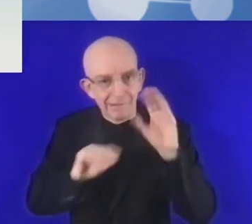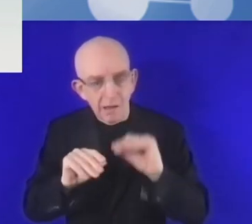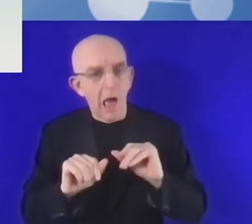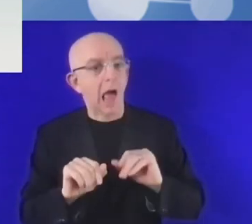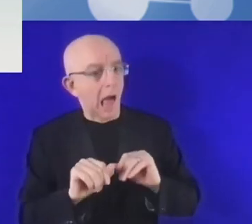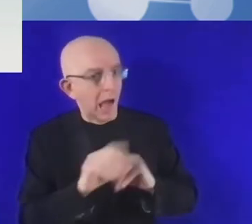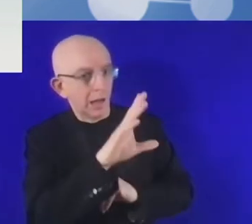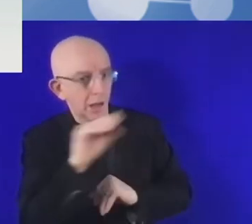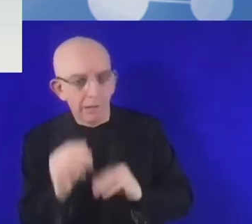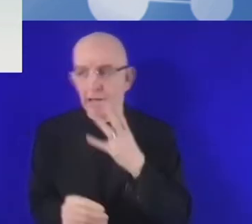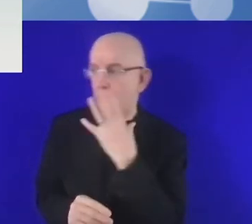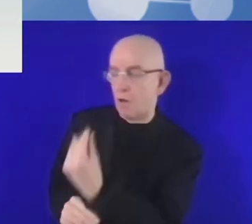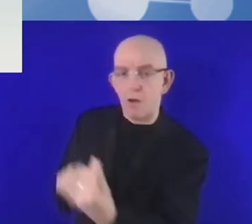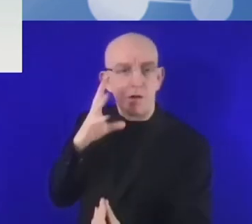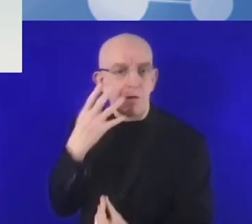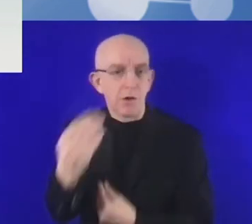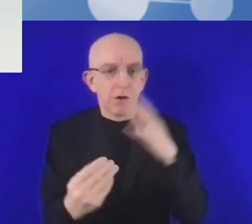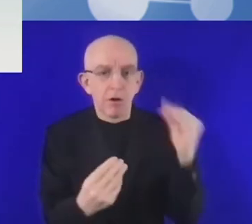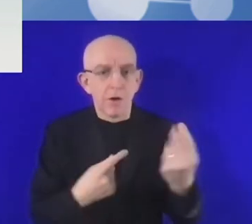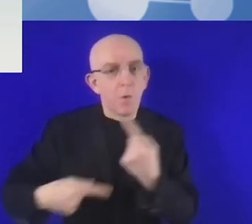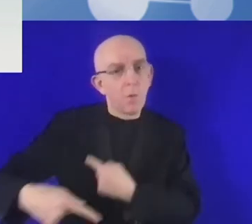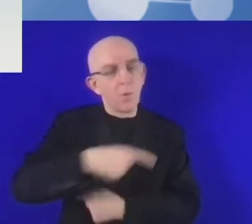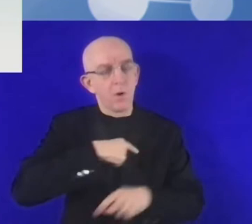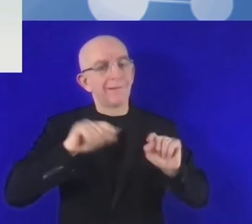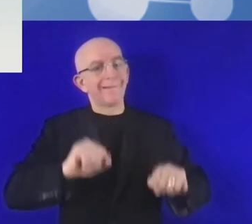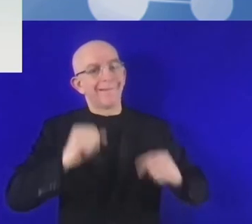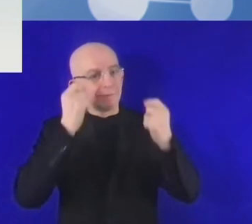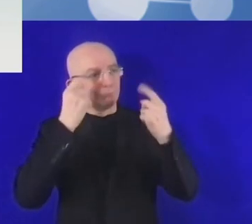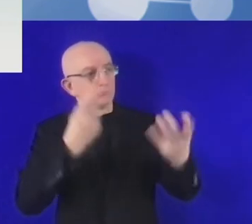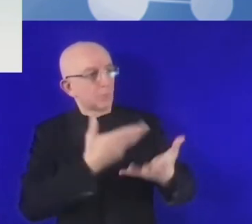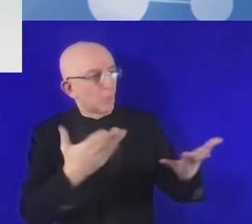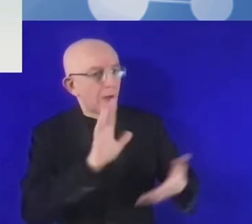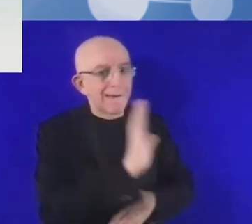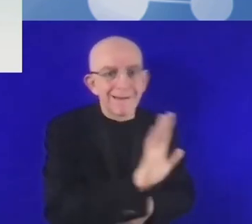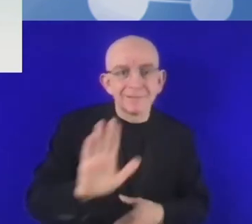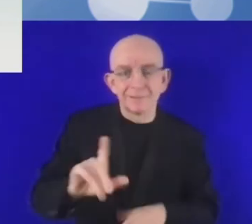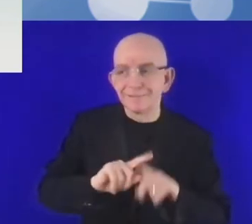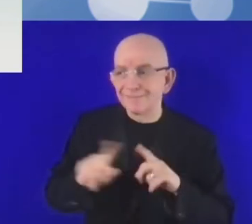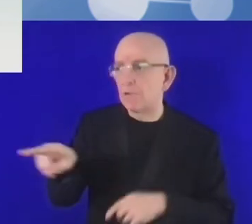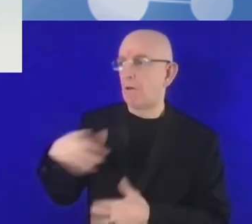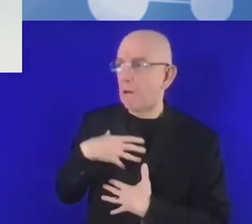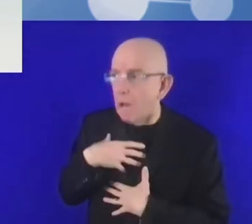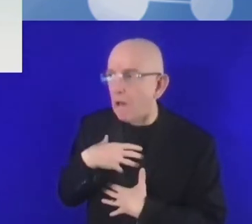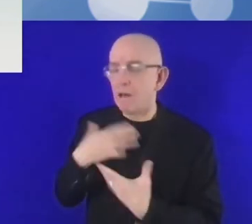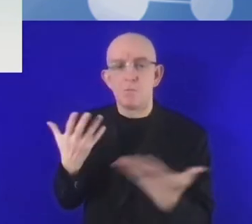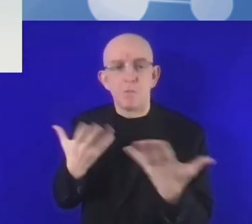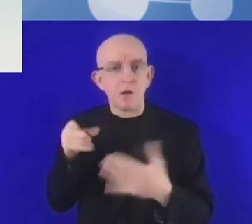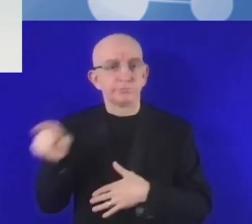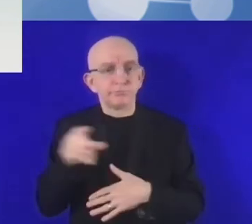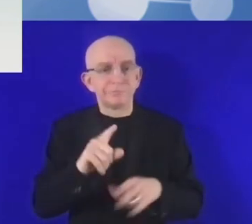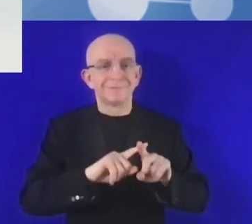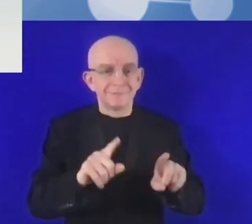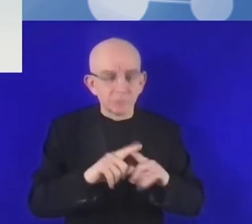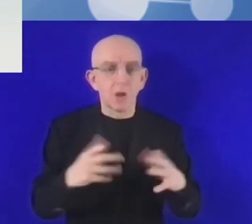abierto. Recordemos que Internet es una comunidad muy diversa. Tenemos que aprender los unos de los